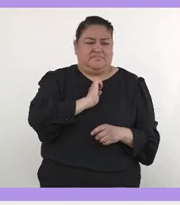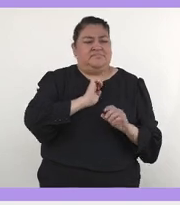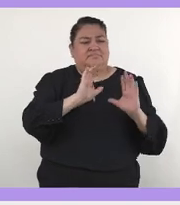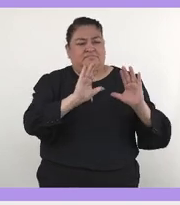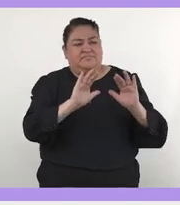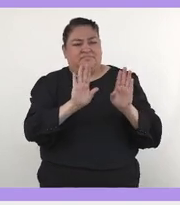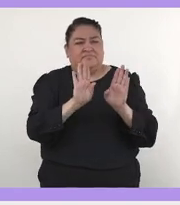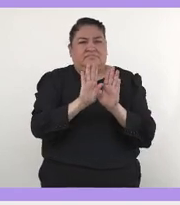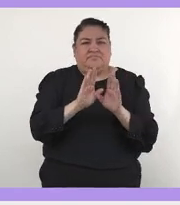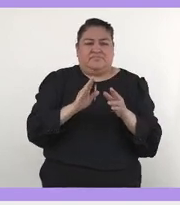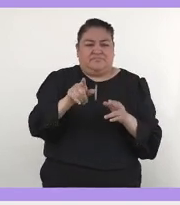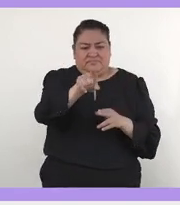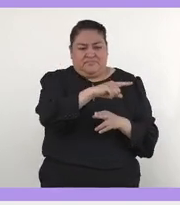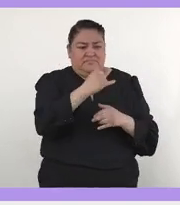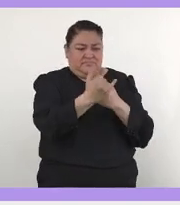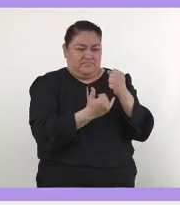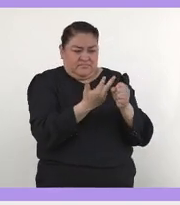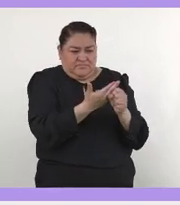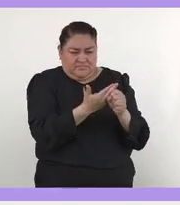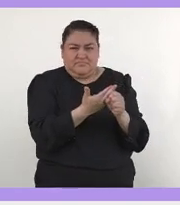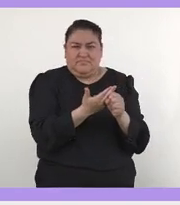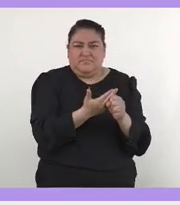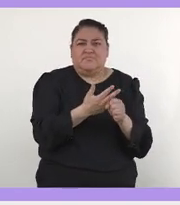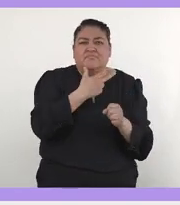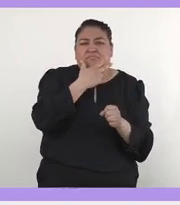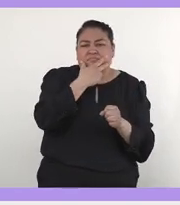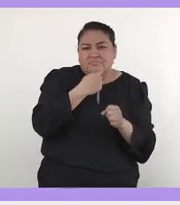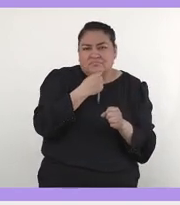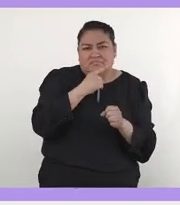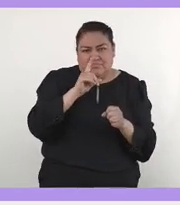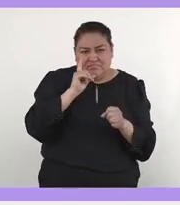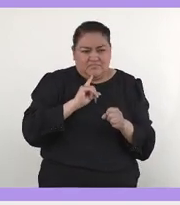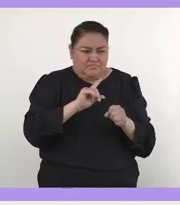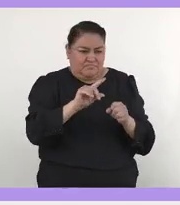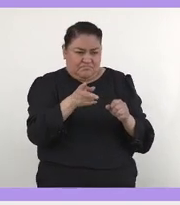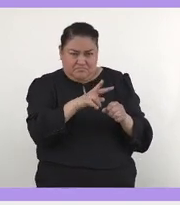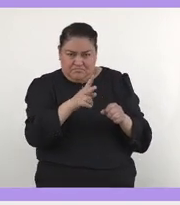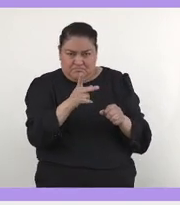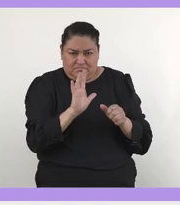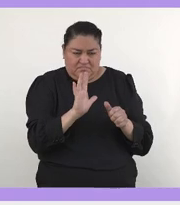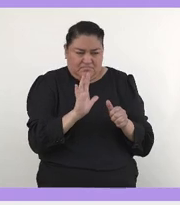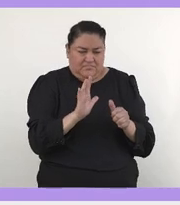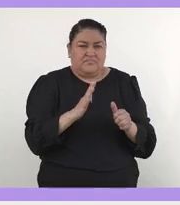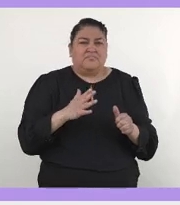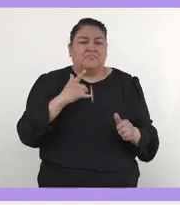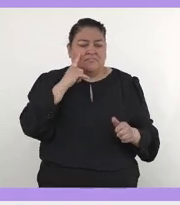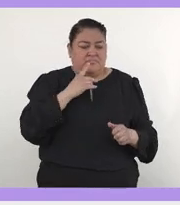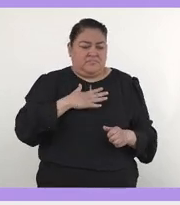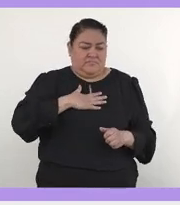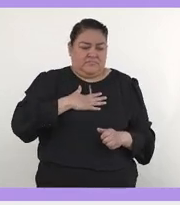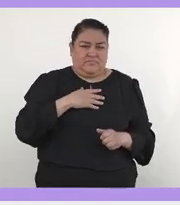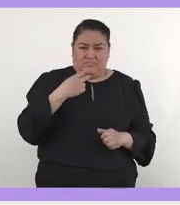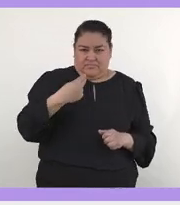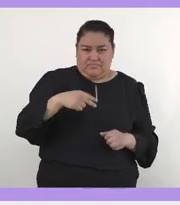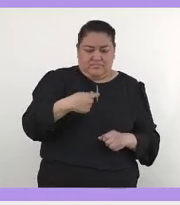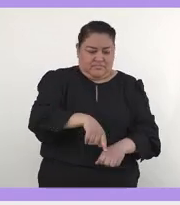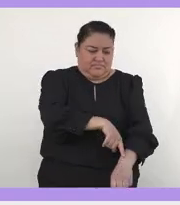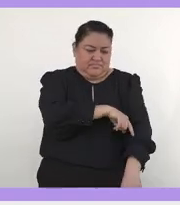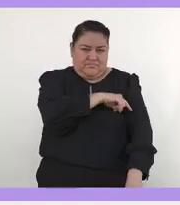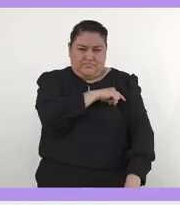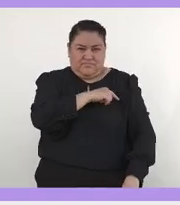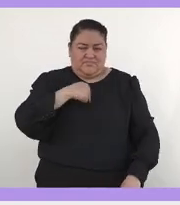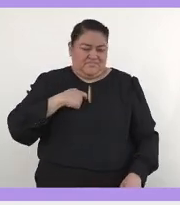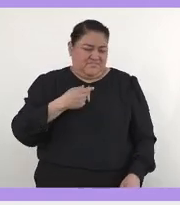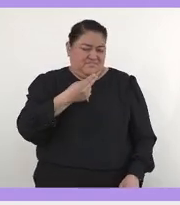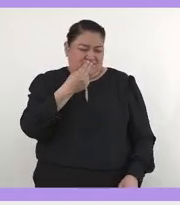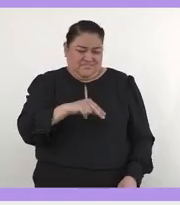como te diriges a tus jugadoras o a tus jugadores por ejemplo Mi nombre es muy largo y no me